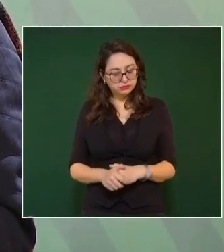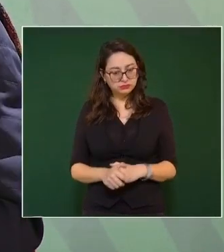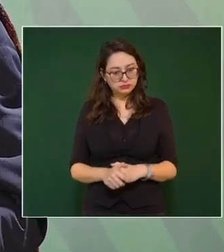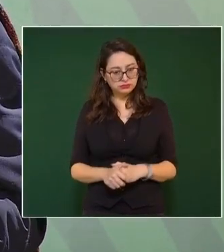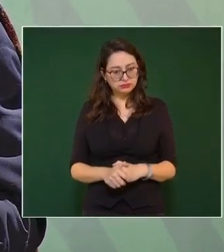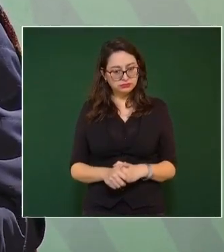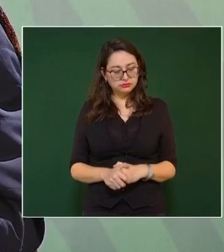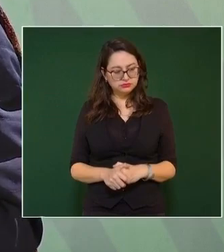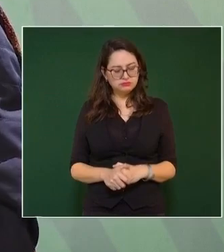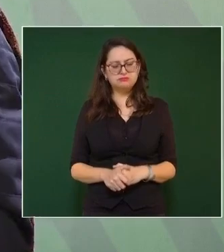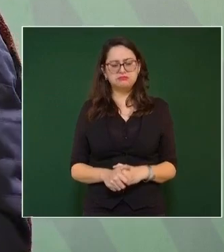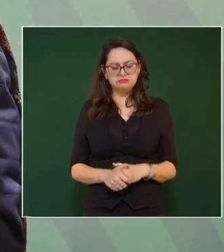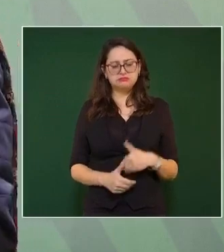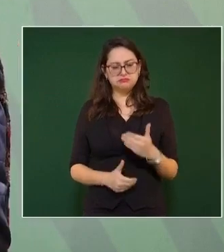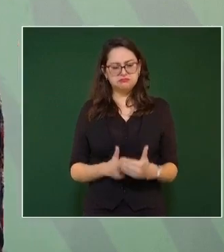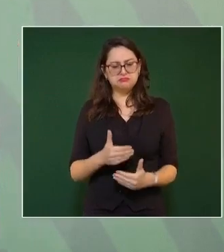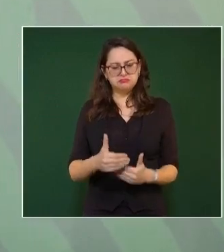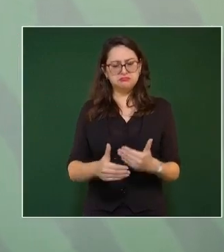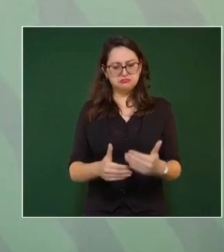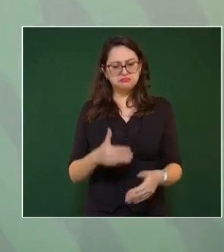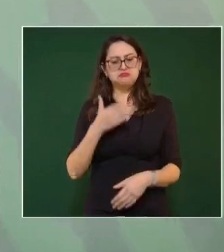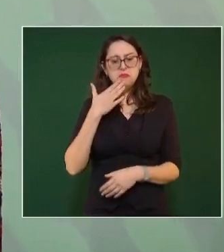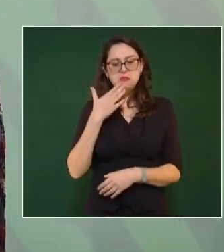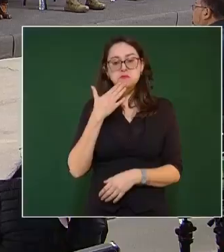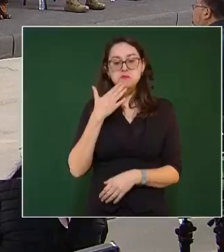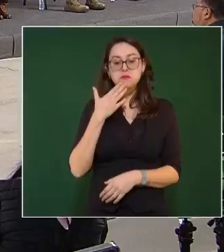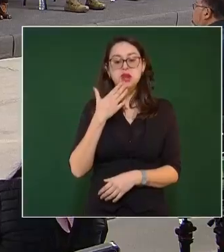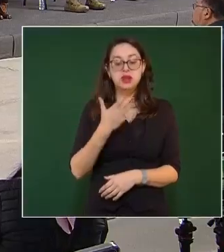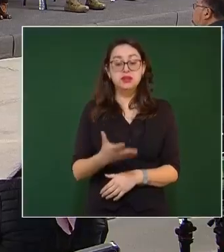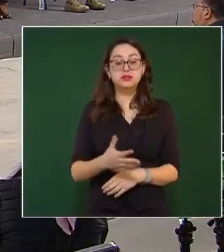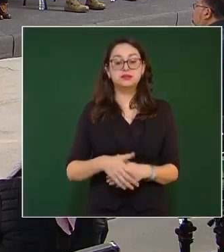y vamos bien. Nos faltan 8 meses,